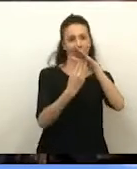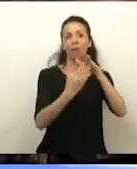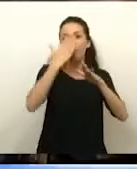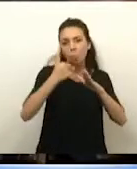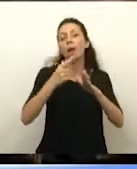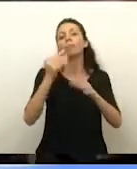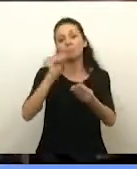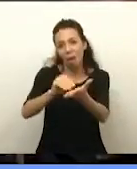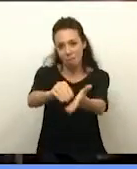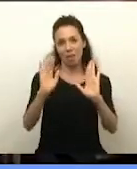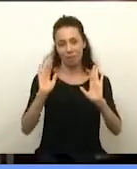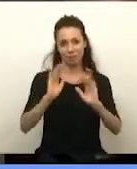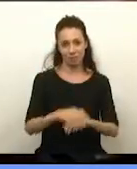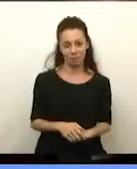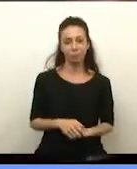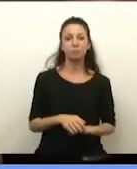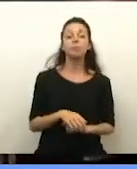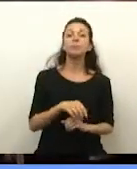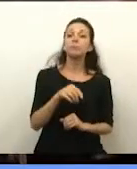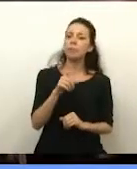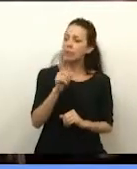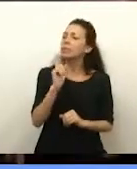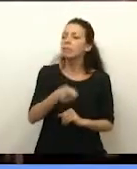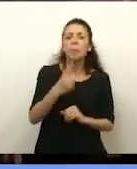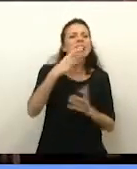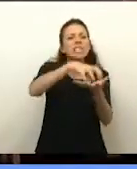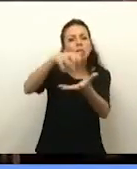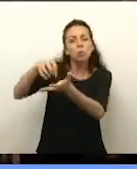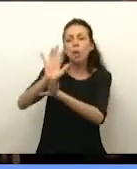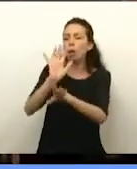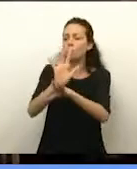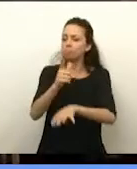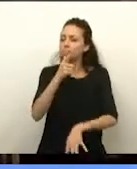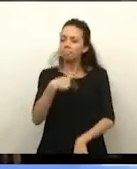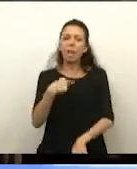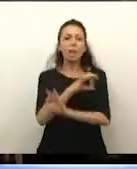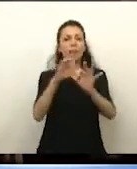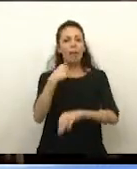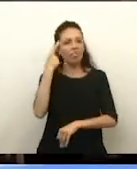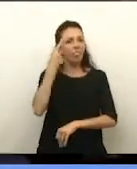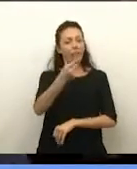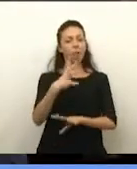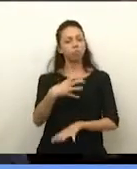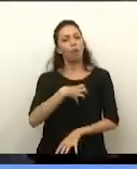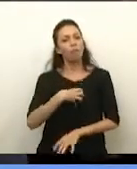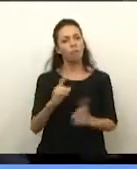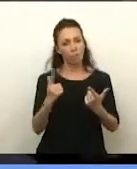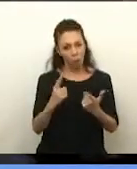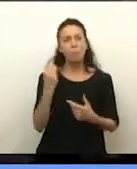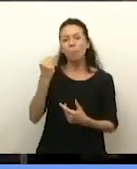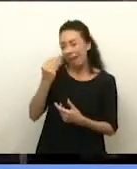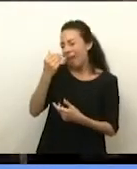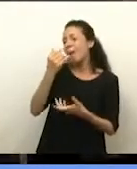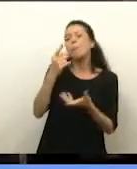el funcionamiento y la credibilidad de las instituciones porque sabe cuál es el mayor problema del fondo federal solidario que acá ya se habló